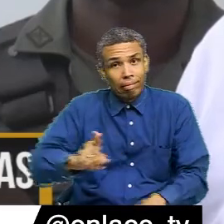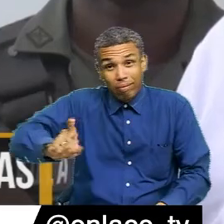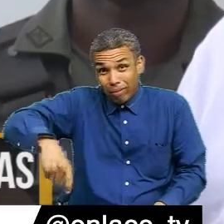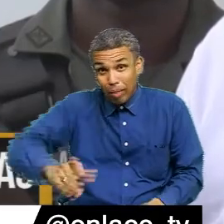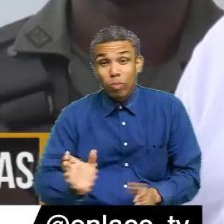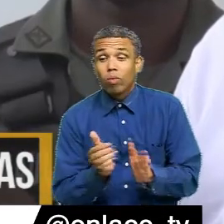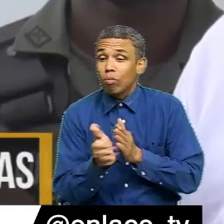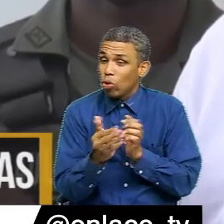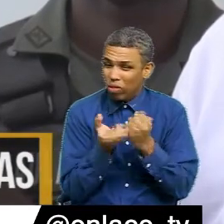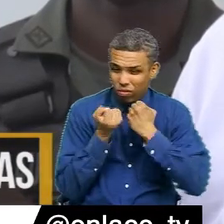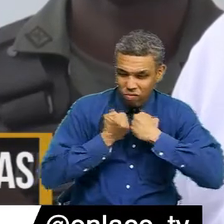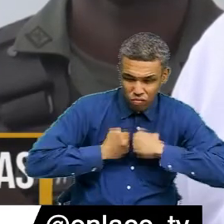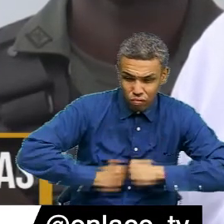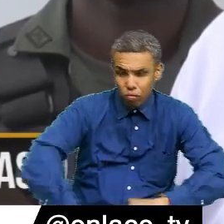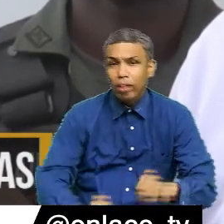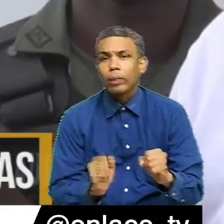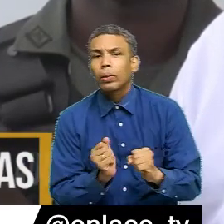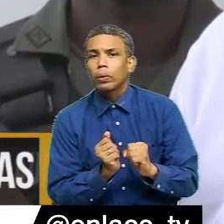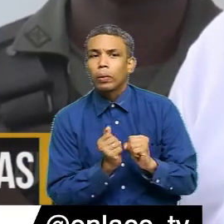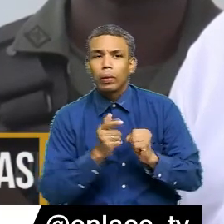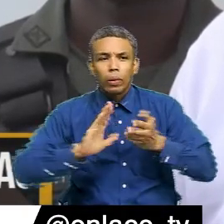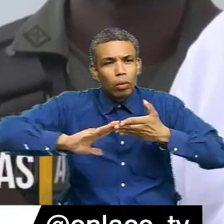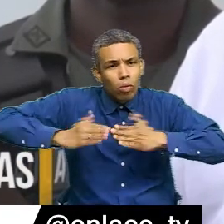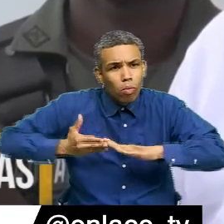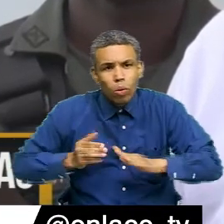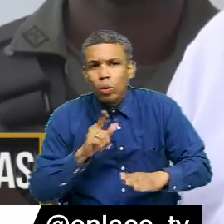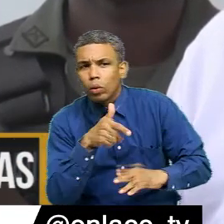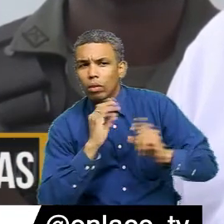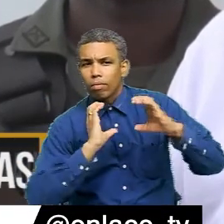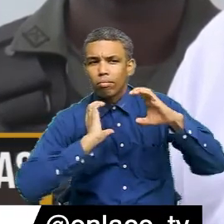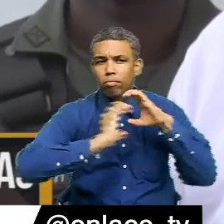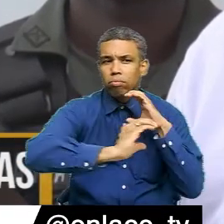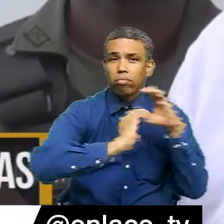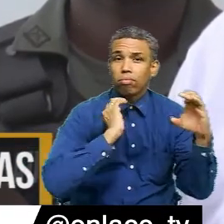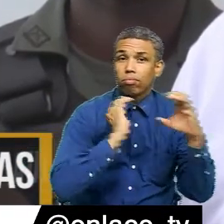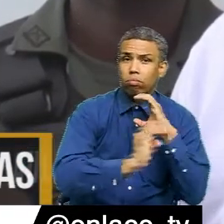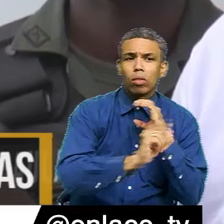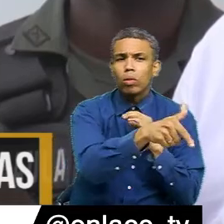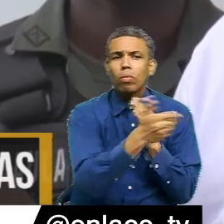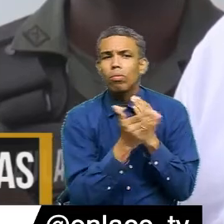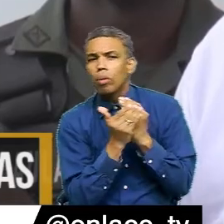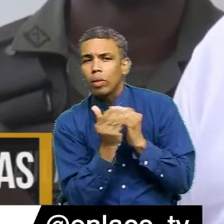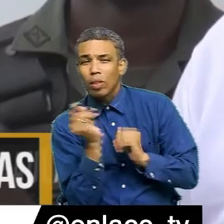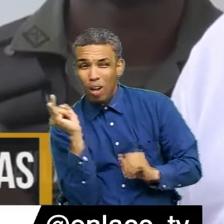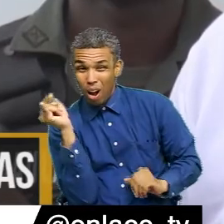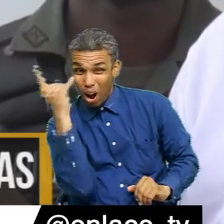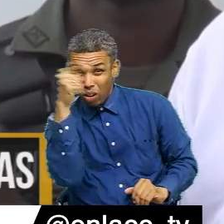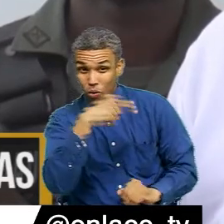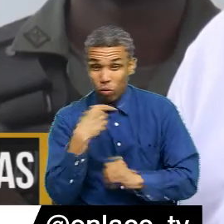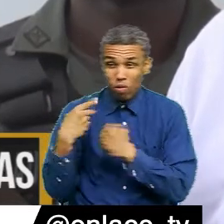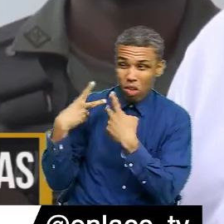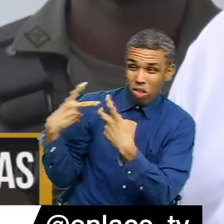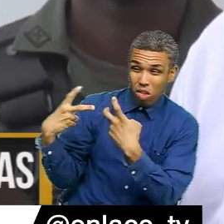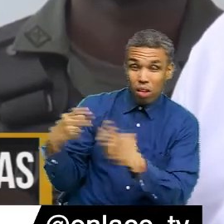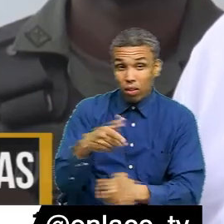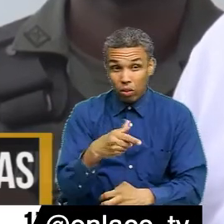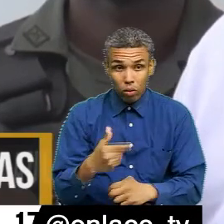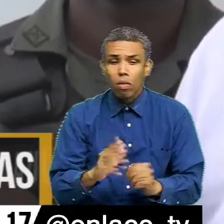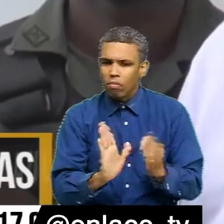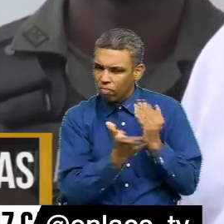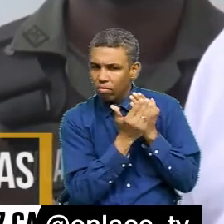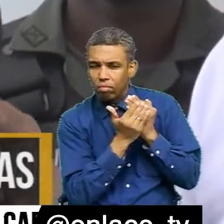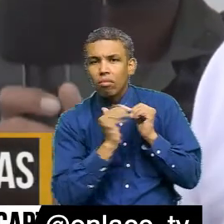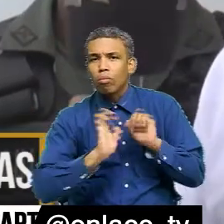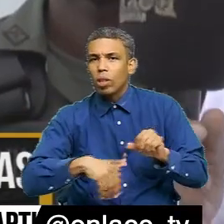Nuestro propósito es hacer un tema de convivencia y paz aquí en Barranca Bermeja, y para eso necesitamos trabajar mancomunadamente